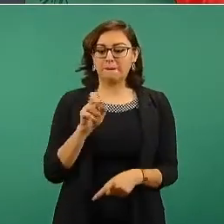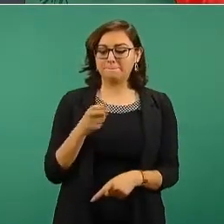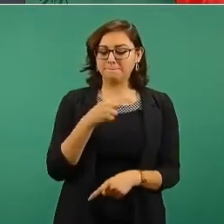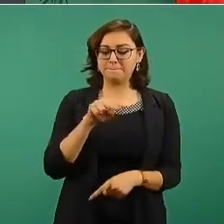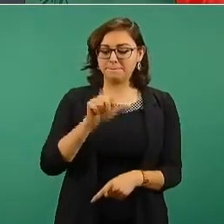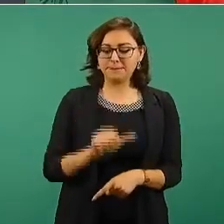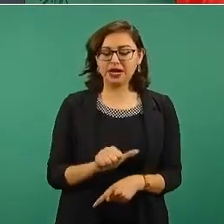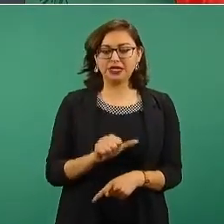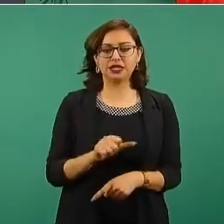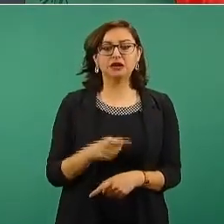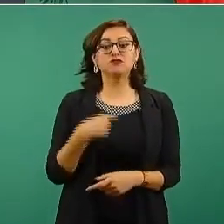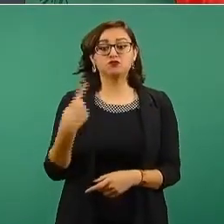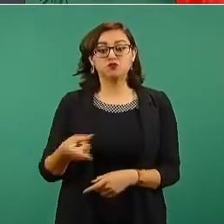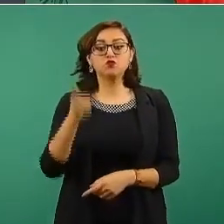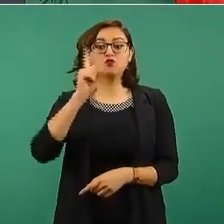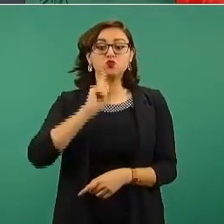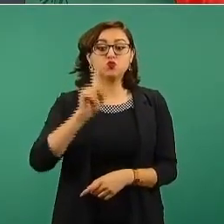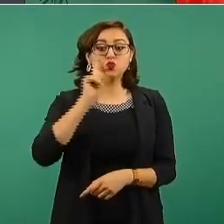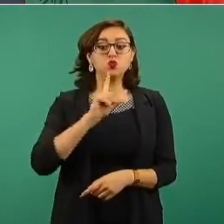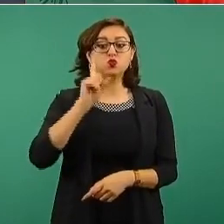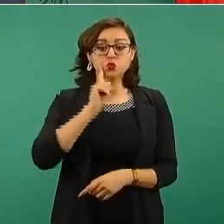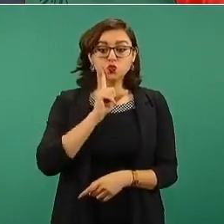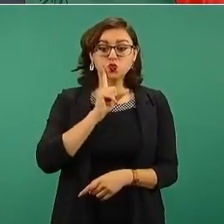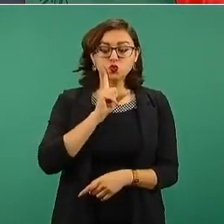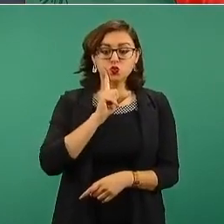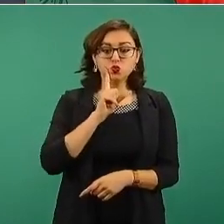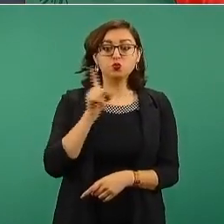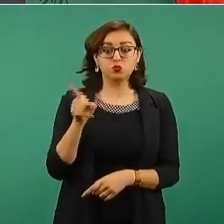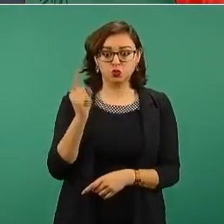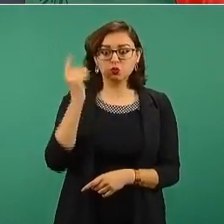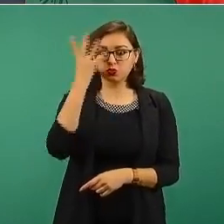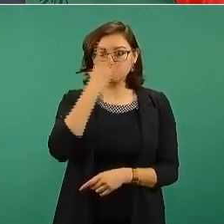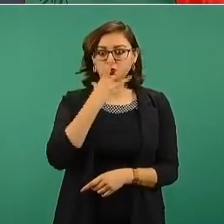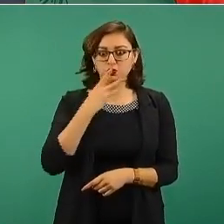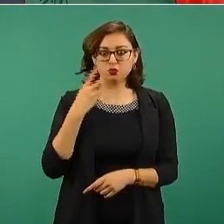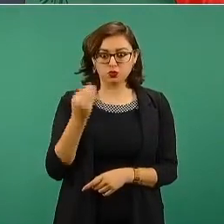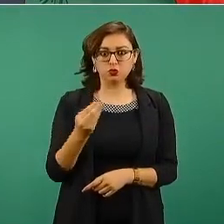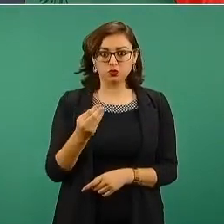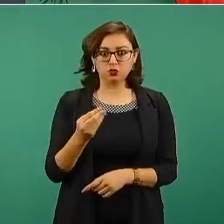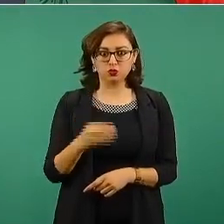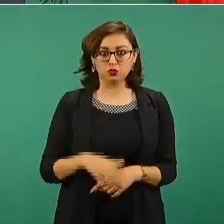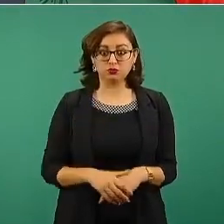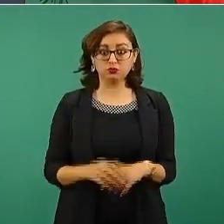sale una señora muy bella, ¿no?,